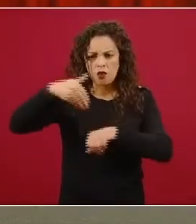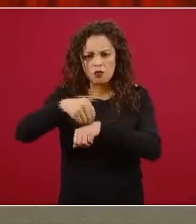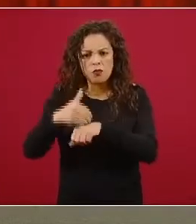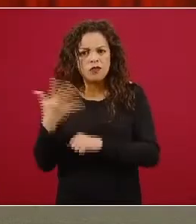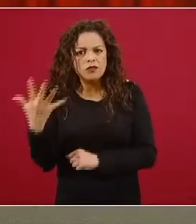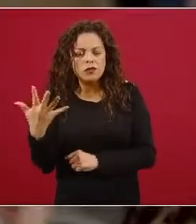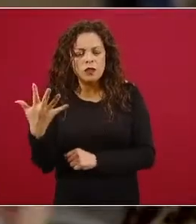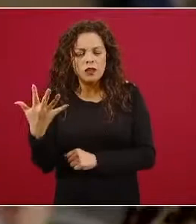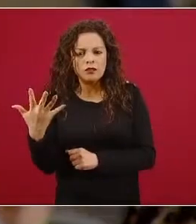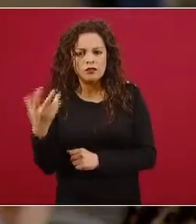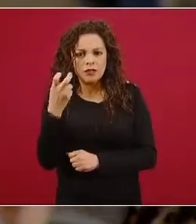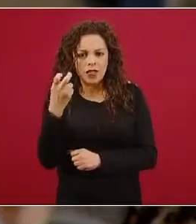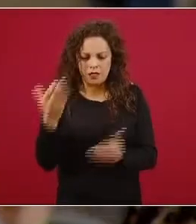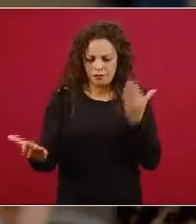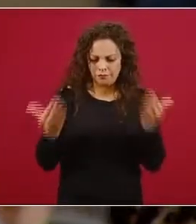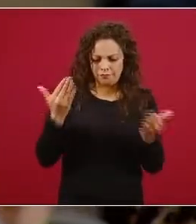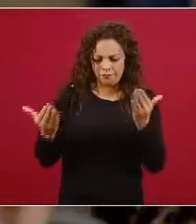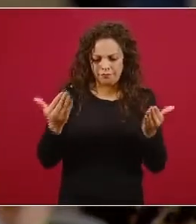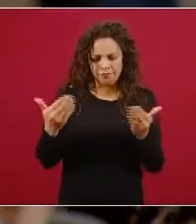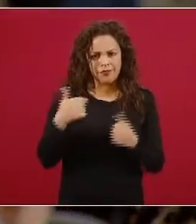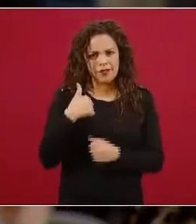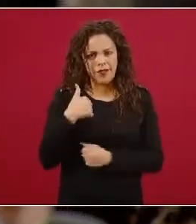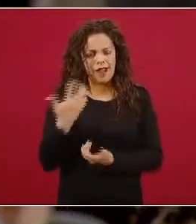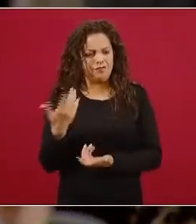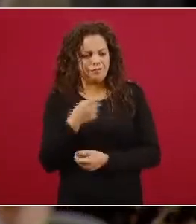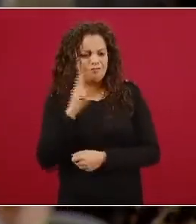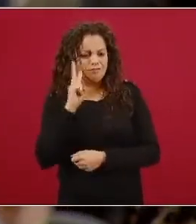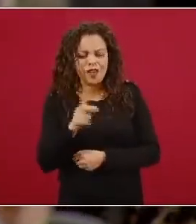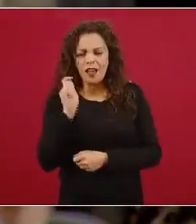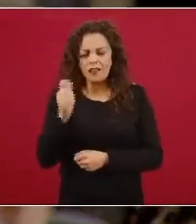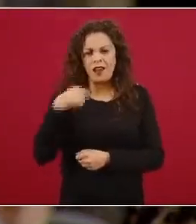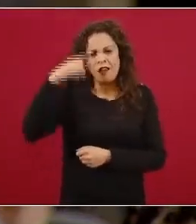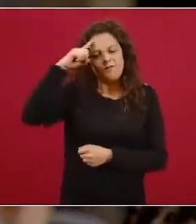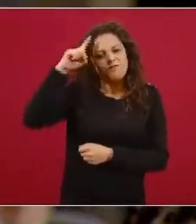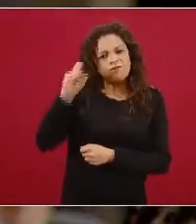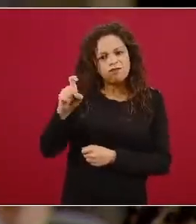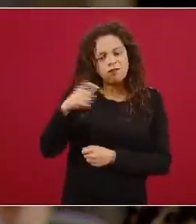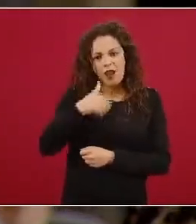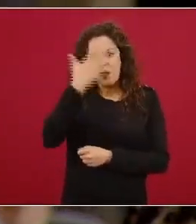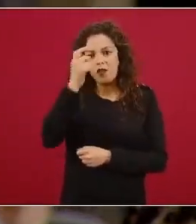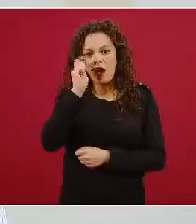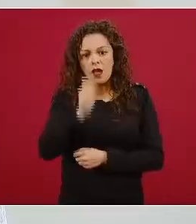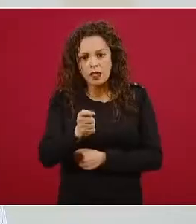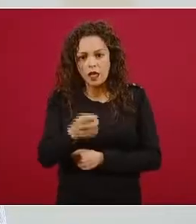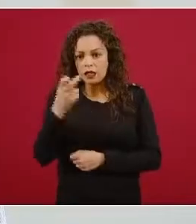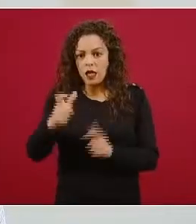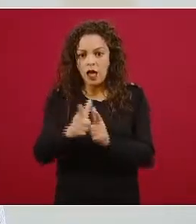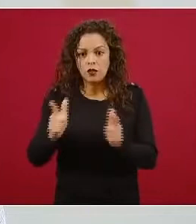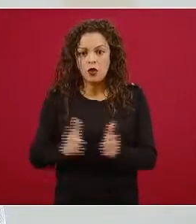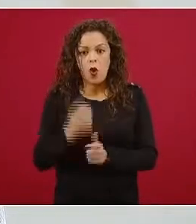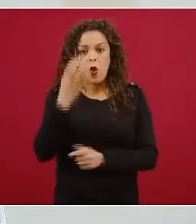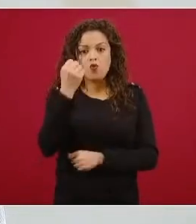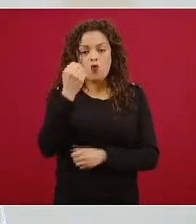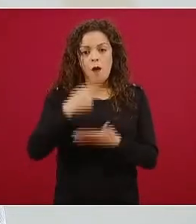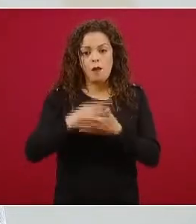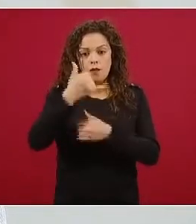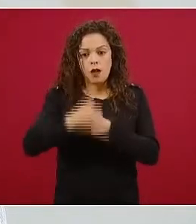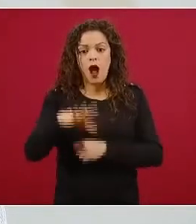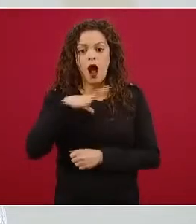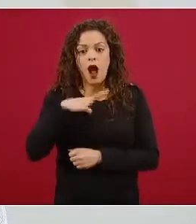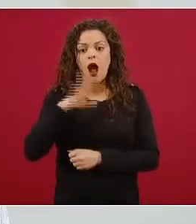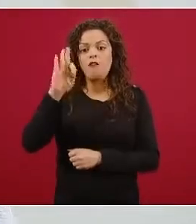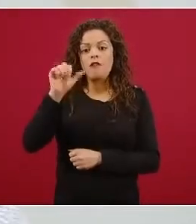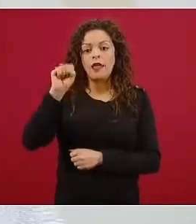explicar? Me llama la atención que son como los más representativos de este grupo de 9 proyectos que ya están en la fase 3.